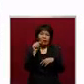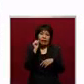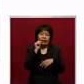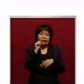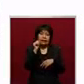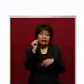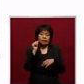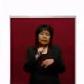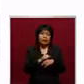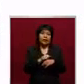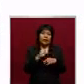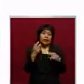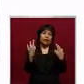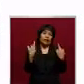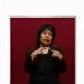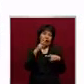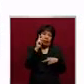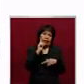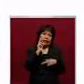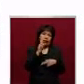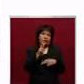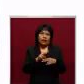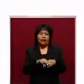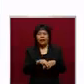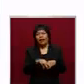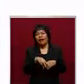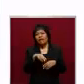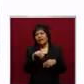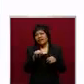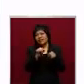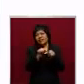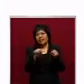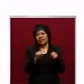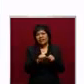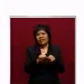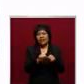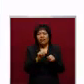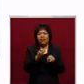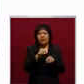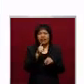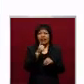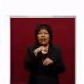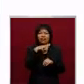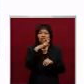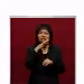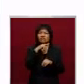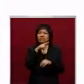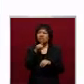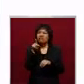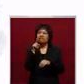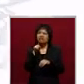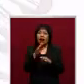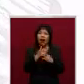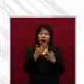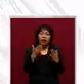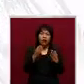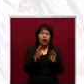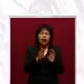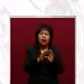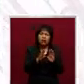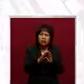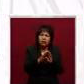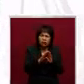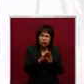¿verdad? Estamos, que alguien no pone atención. En el aula había distracciones. Pasa una mosca y se voltea. Claro. Ahora,